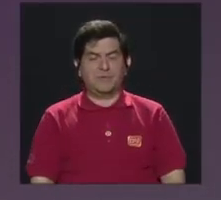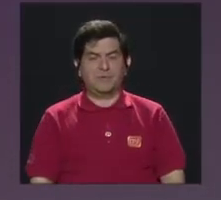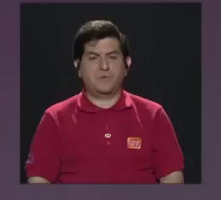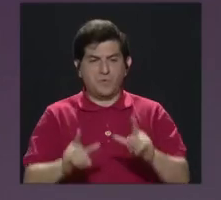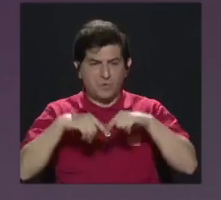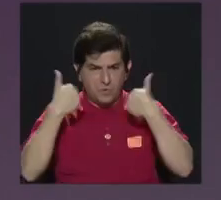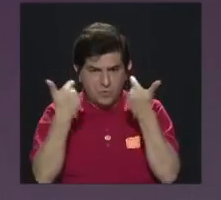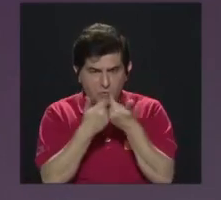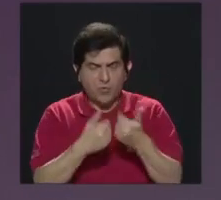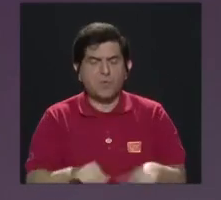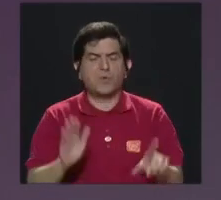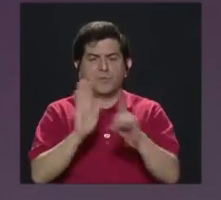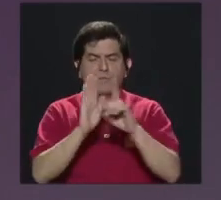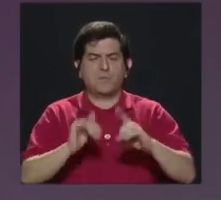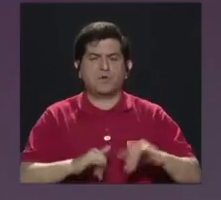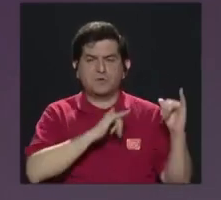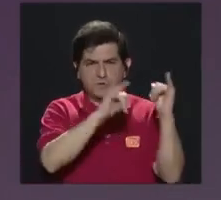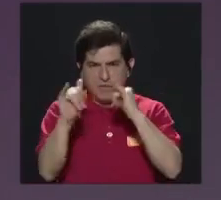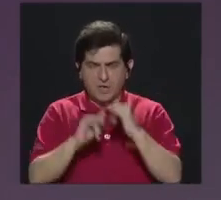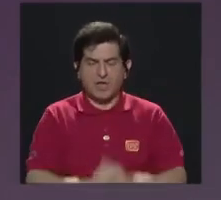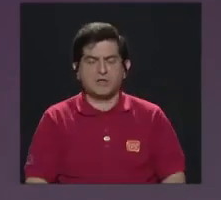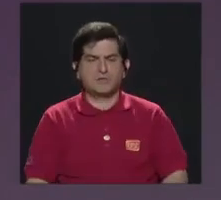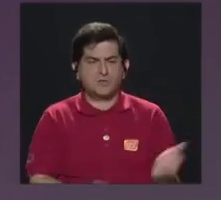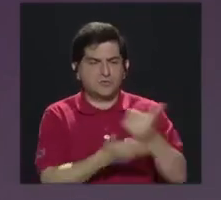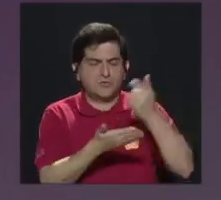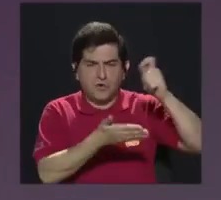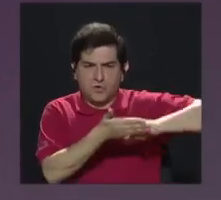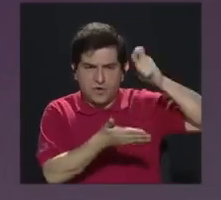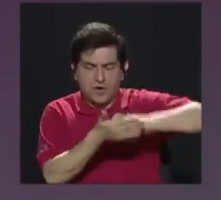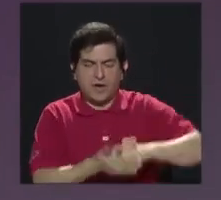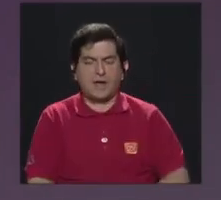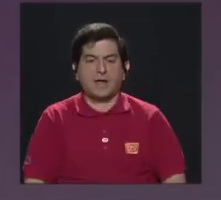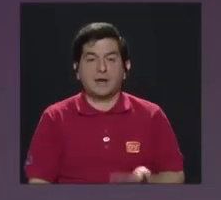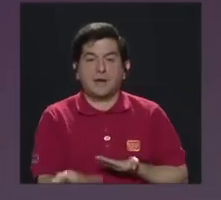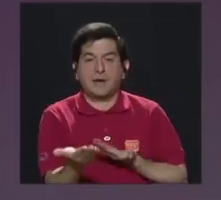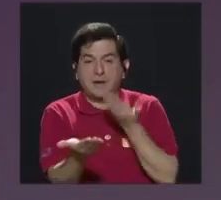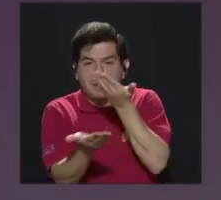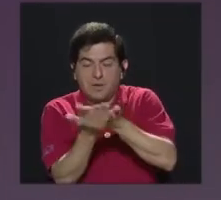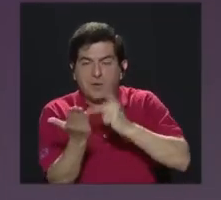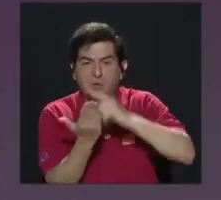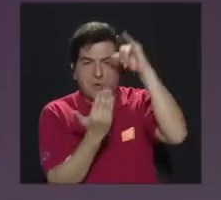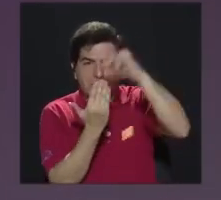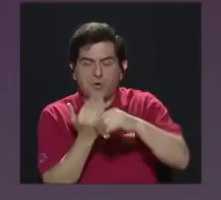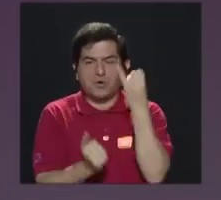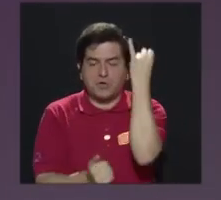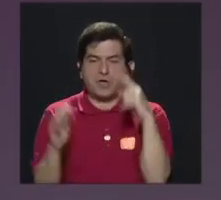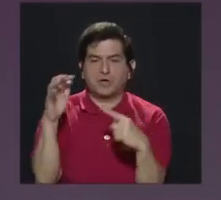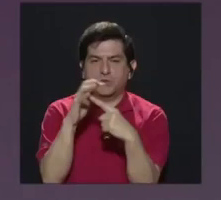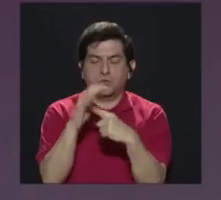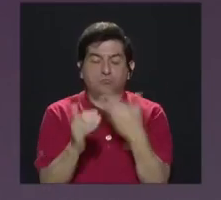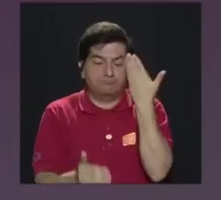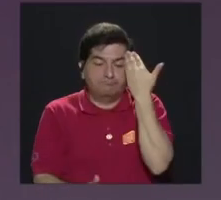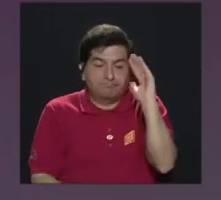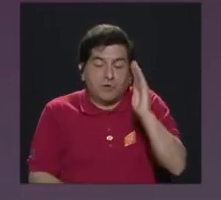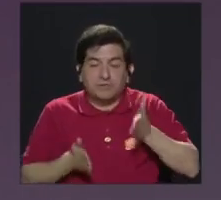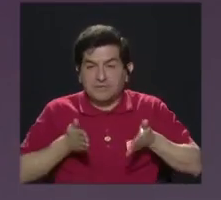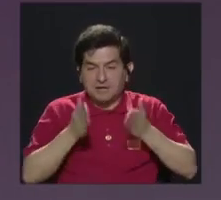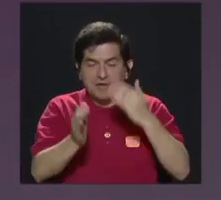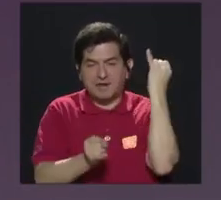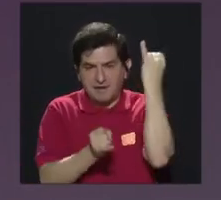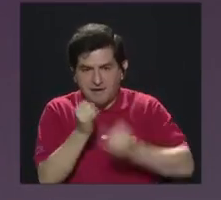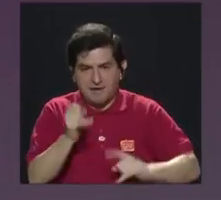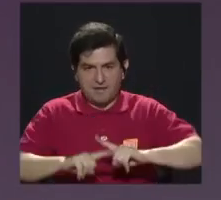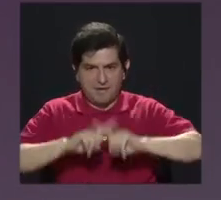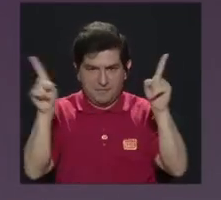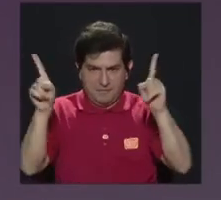Derechos Igualitarios hemos estado recolectando firmas para presentar el proyecto por iniciativa popular. Todavía no estamos seguros si ese va a ser como el camino definitivo,